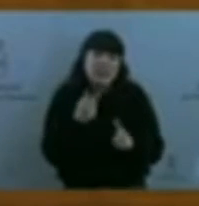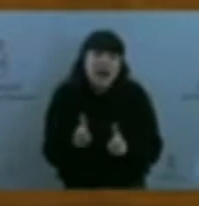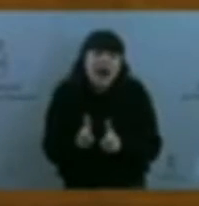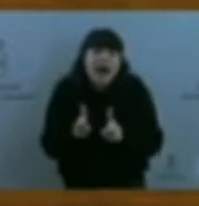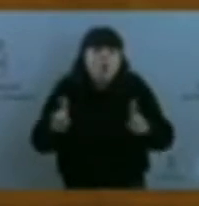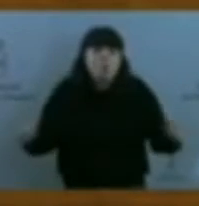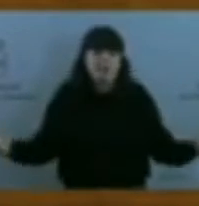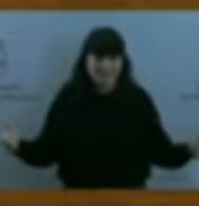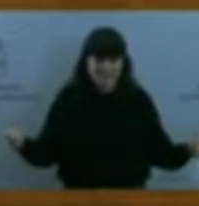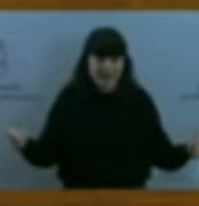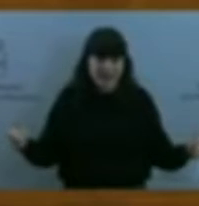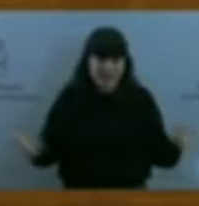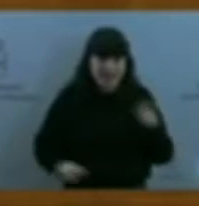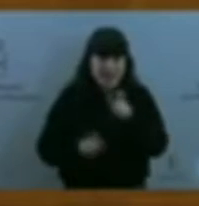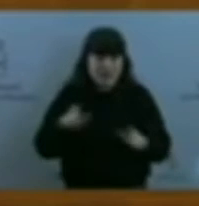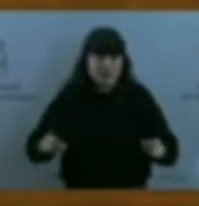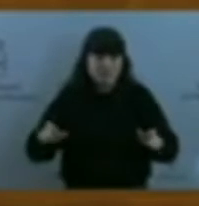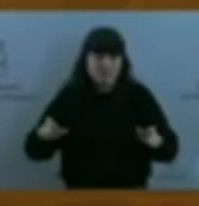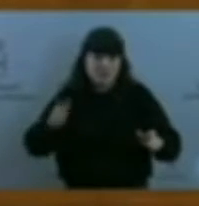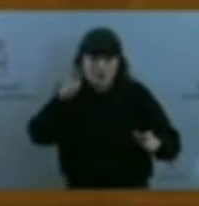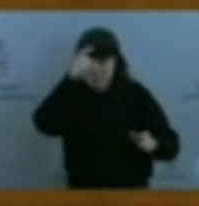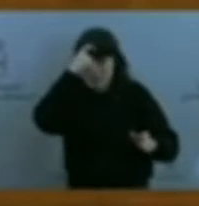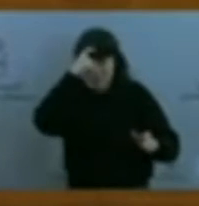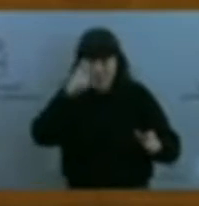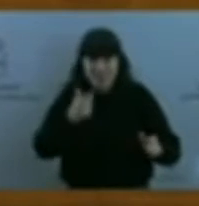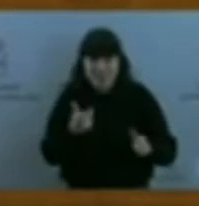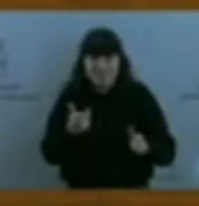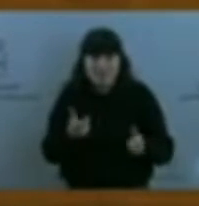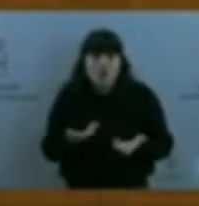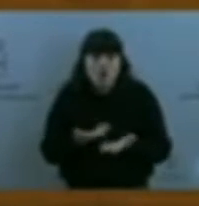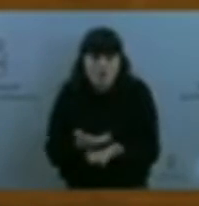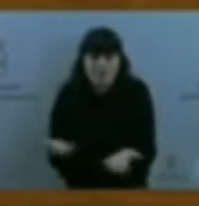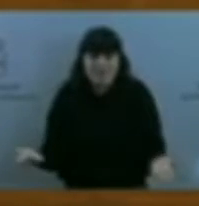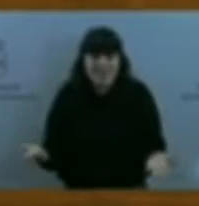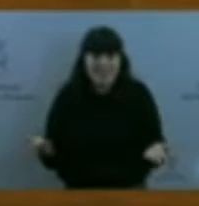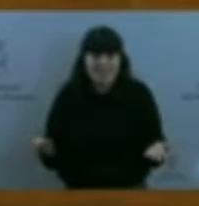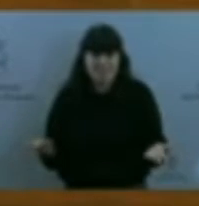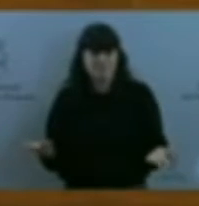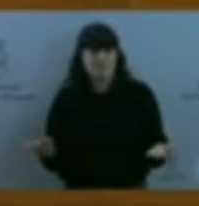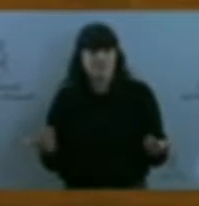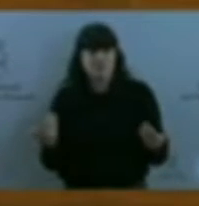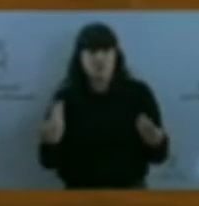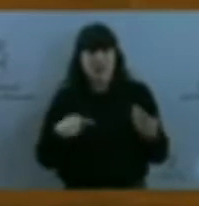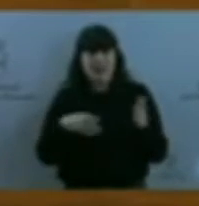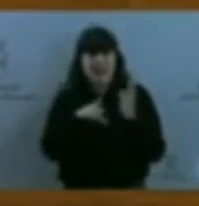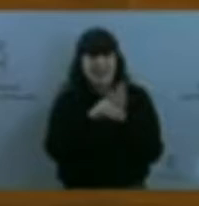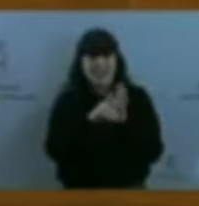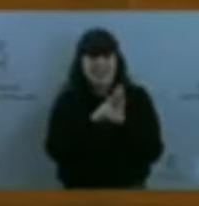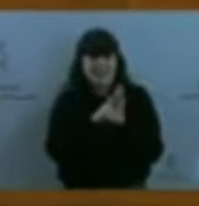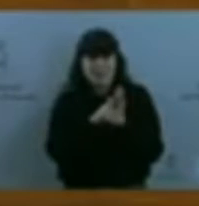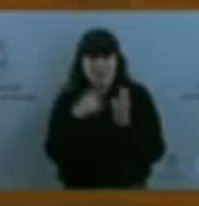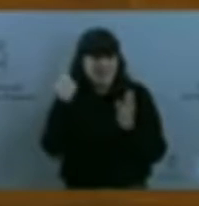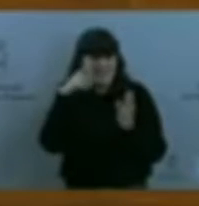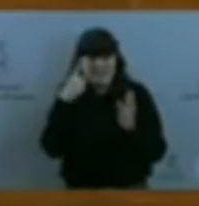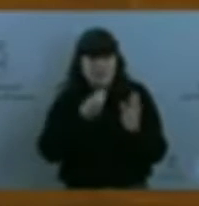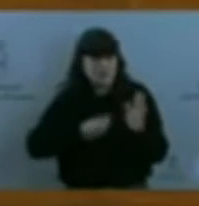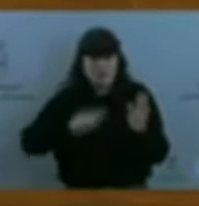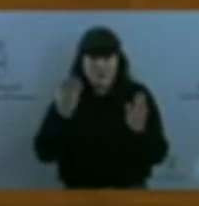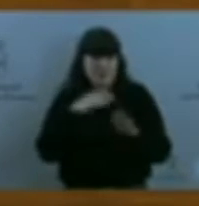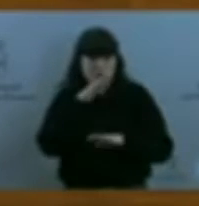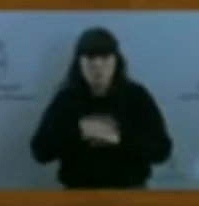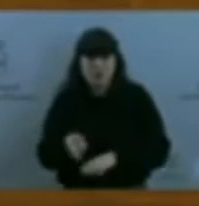de lo posible. Es decir, aquello que ya está previsto en el decreto no será suficiente para cumplir el decreto. Pero, bueno, eso ya se lo había